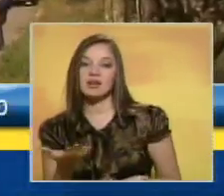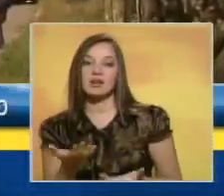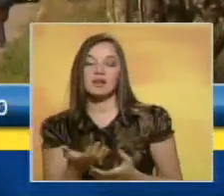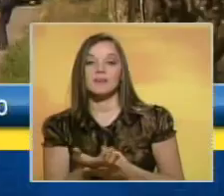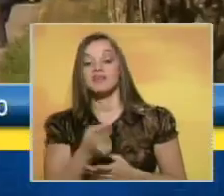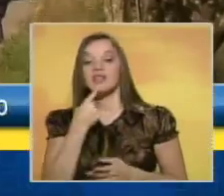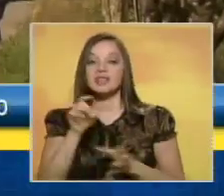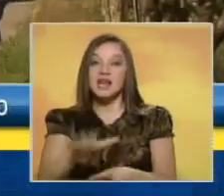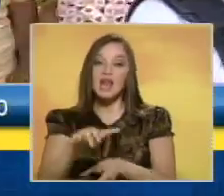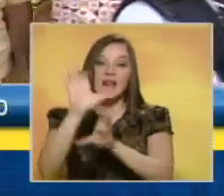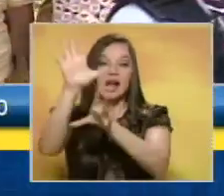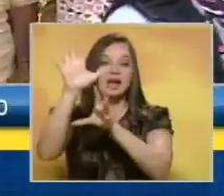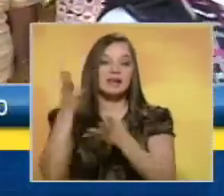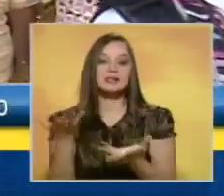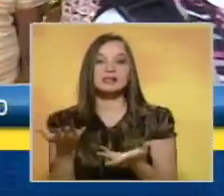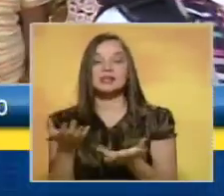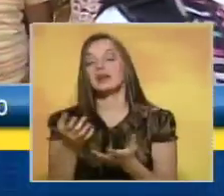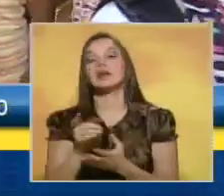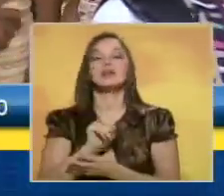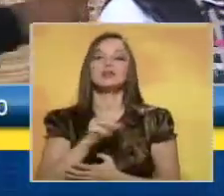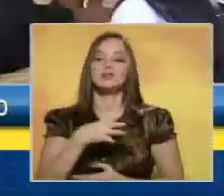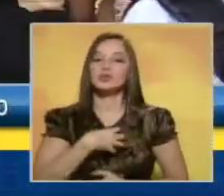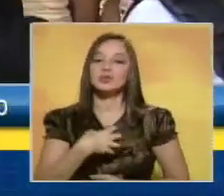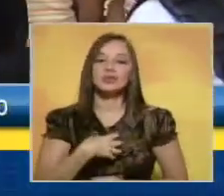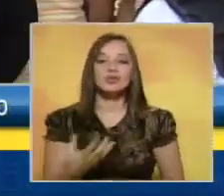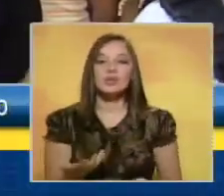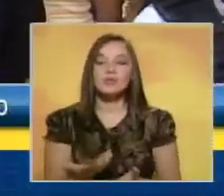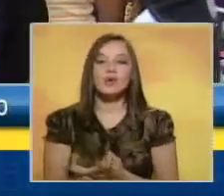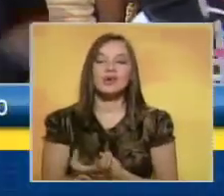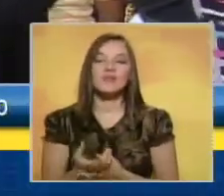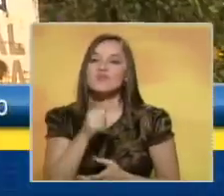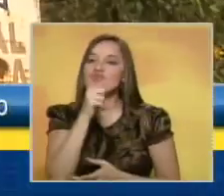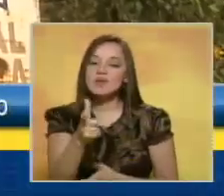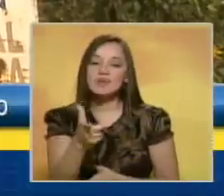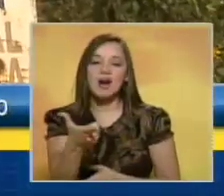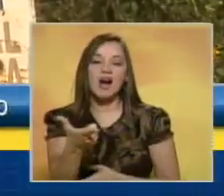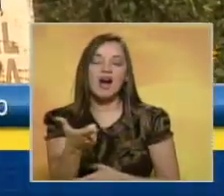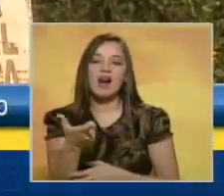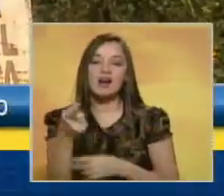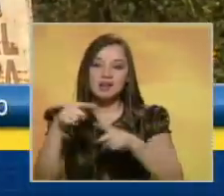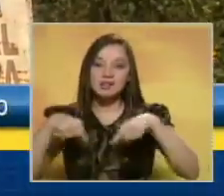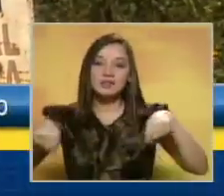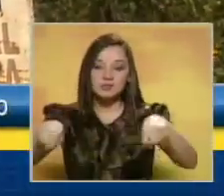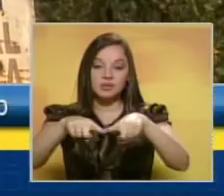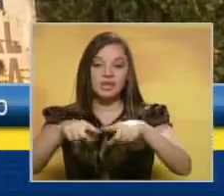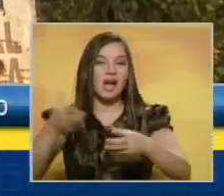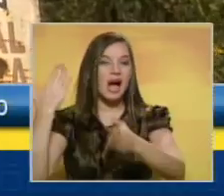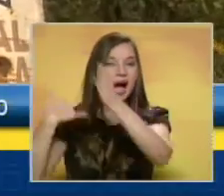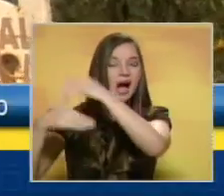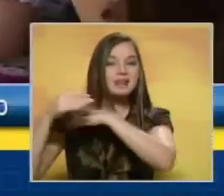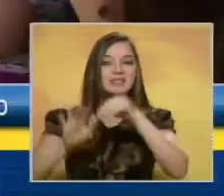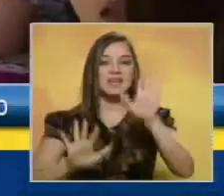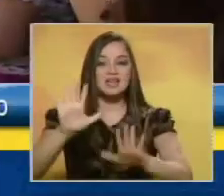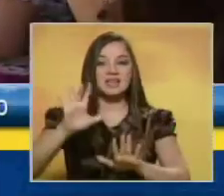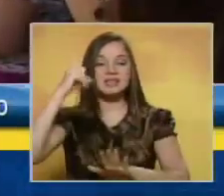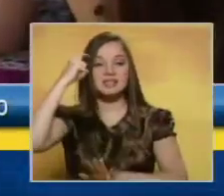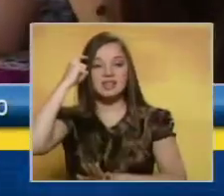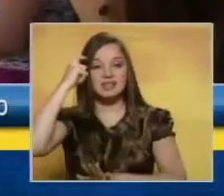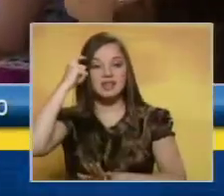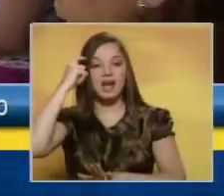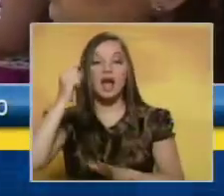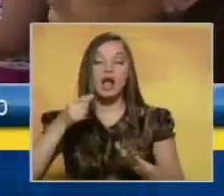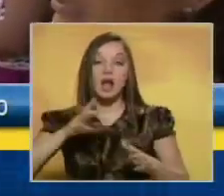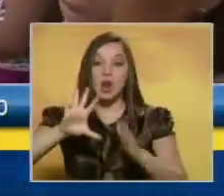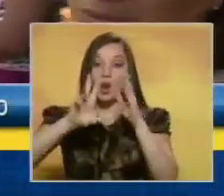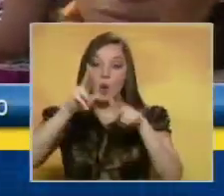que la cancha deportiva está prácticamente inhabilitada por las malas condiciones en las que se encuentra. Hace tan solo 15 días, antisociales entraron a la